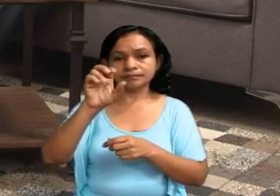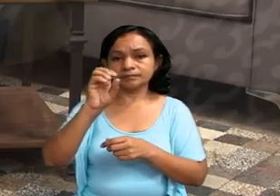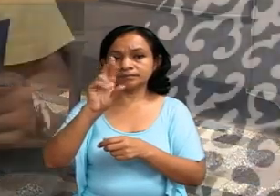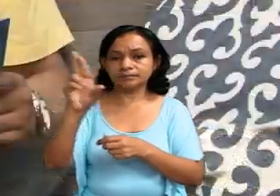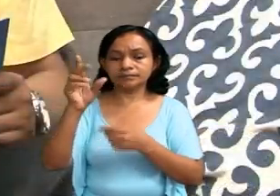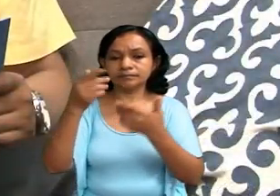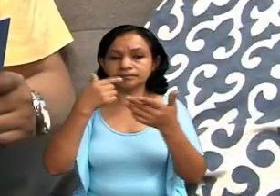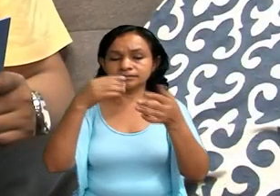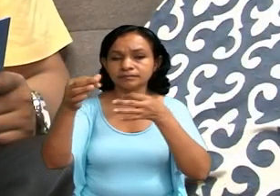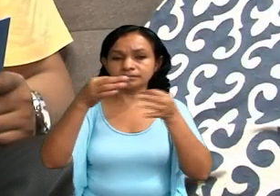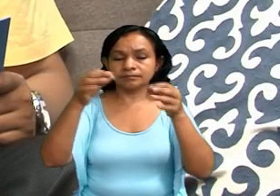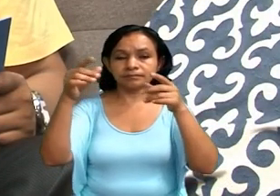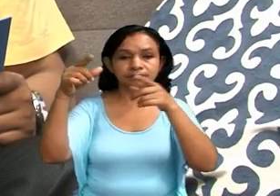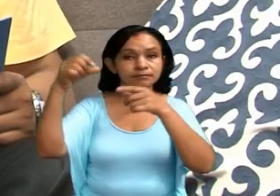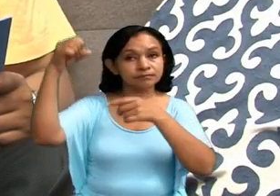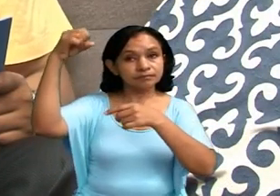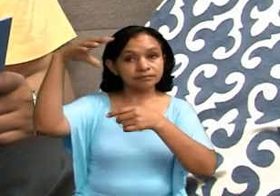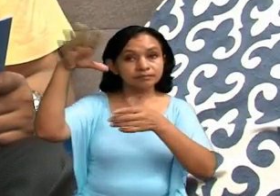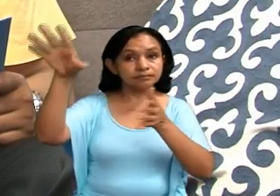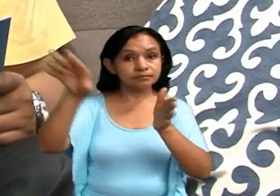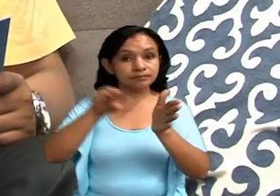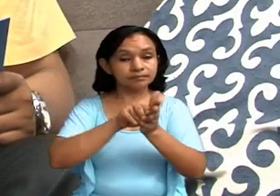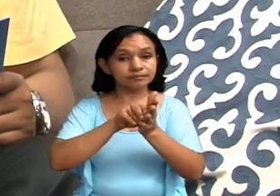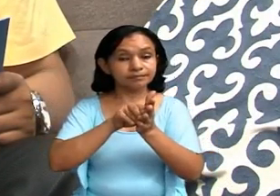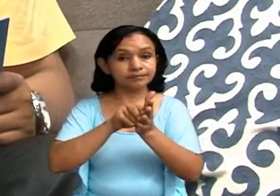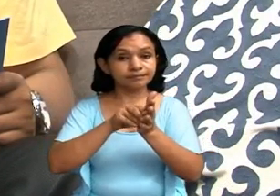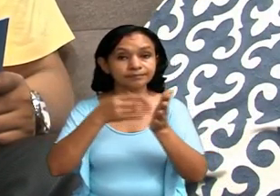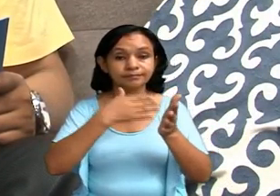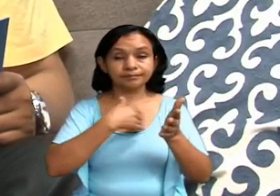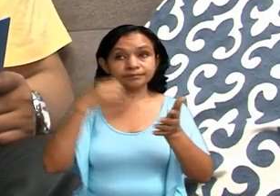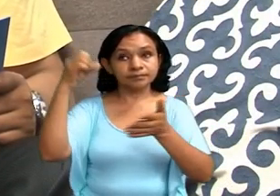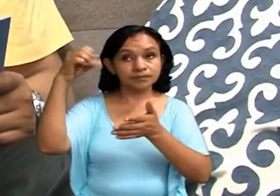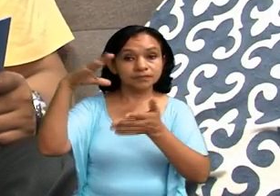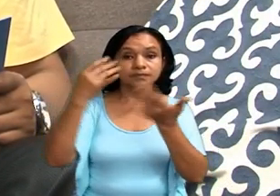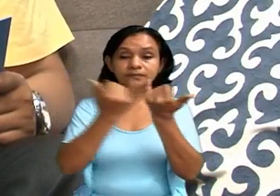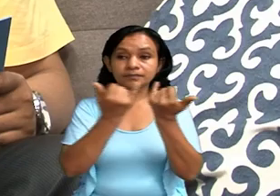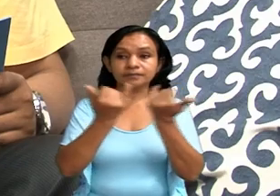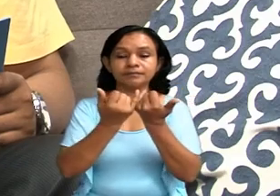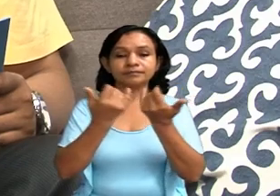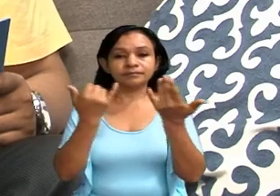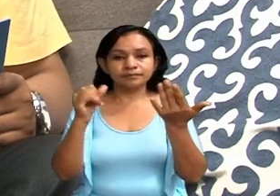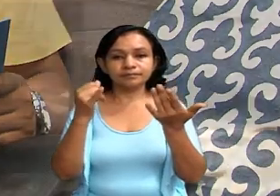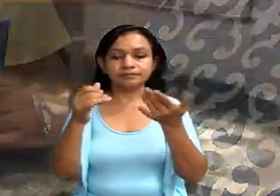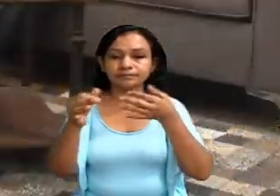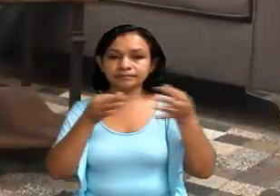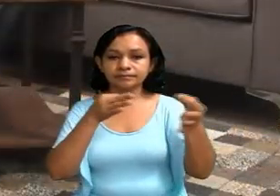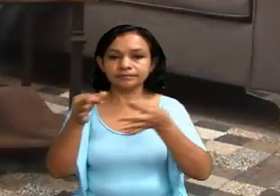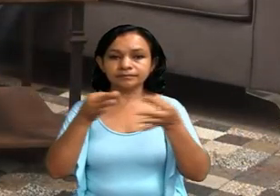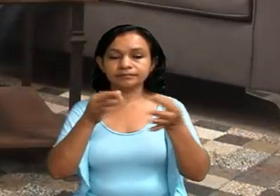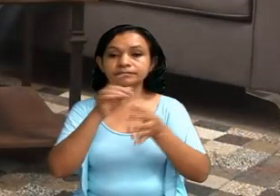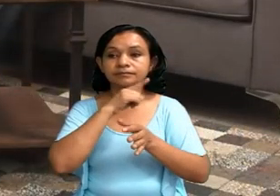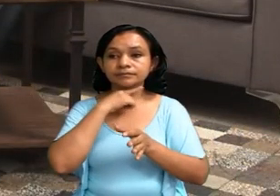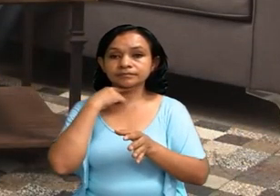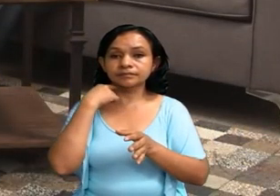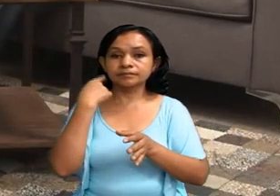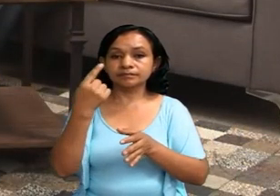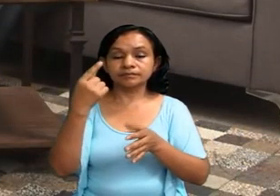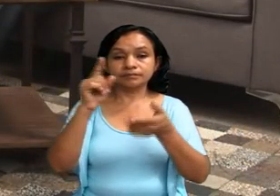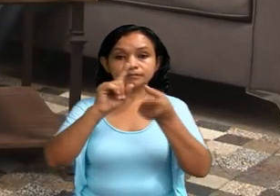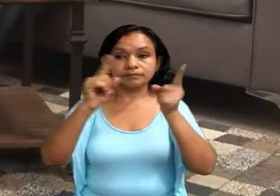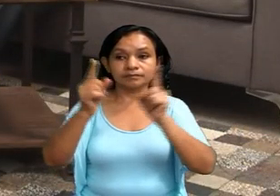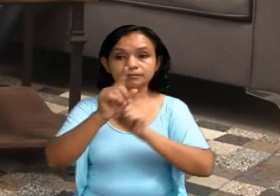unos paneles que les van a instalar para precisamente tener energía solar en el teatro. Sí, sí, sí. Y la verdad, sí. Cambio de luces.